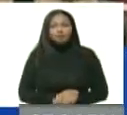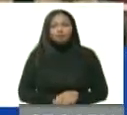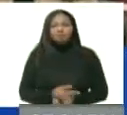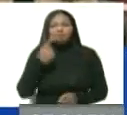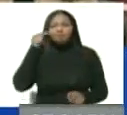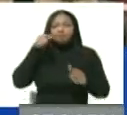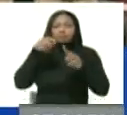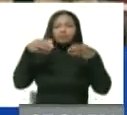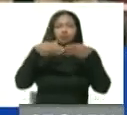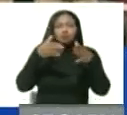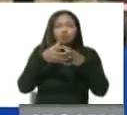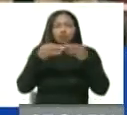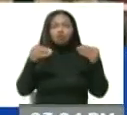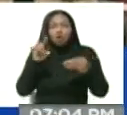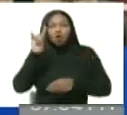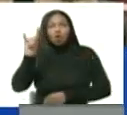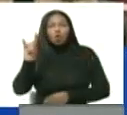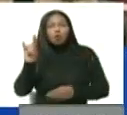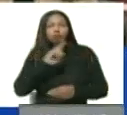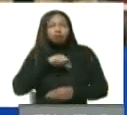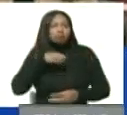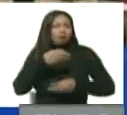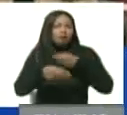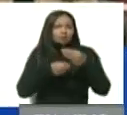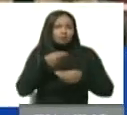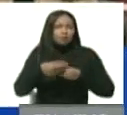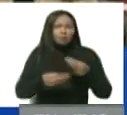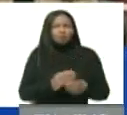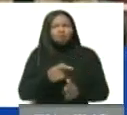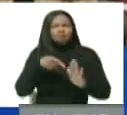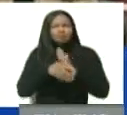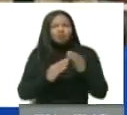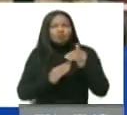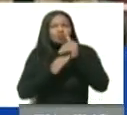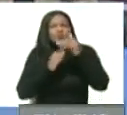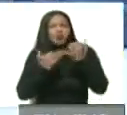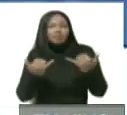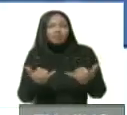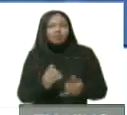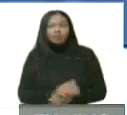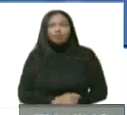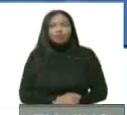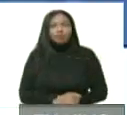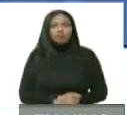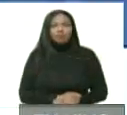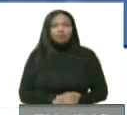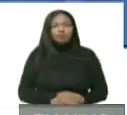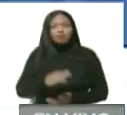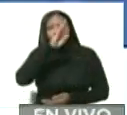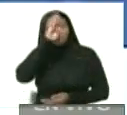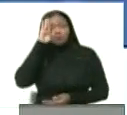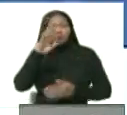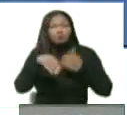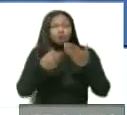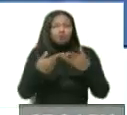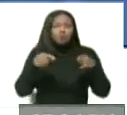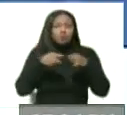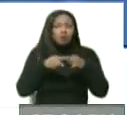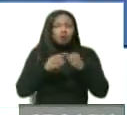precisamente la reunión de todos los lunes, bajo el comando de Diosdado Cabello Rondón,